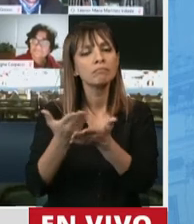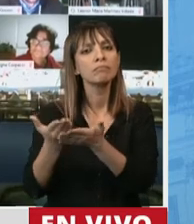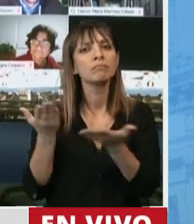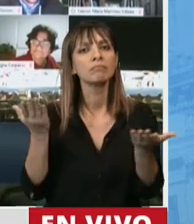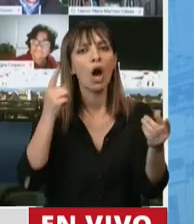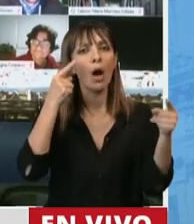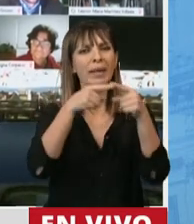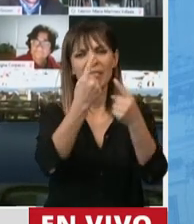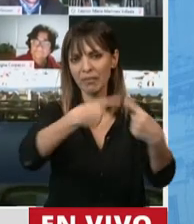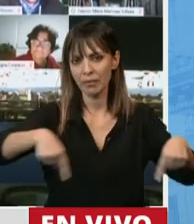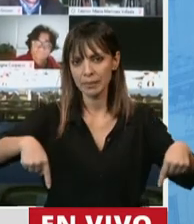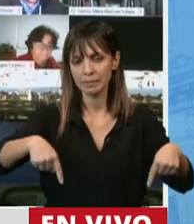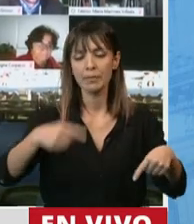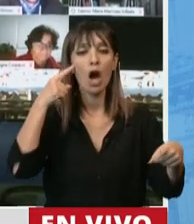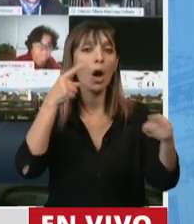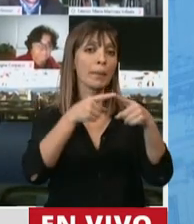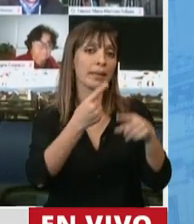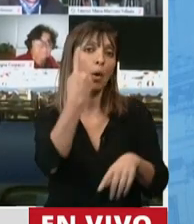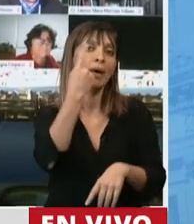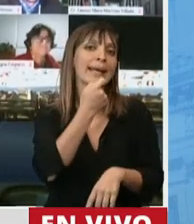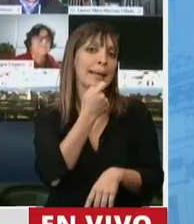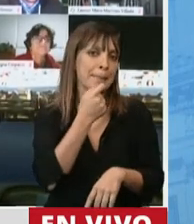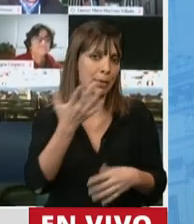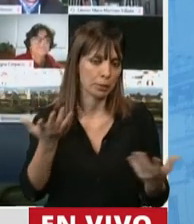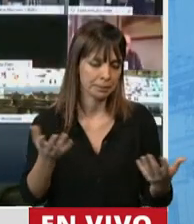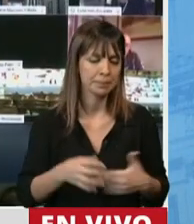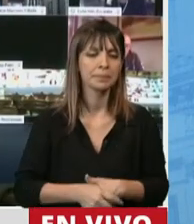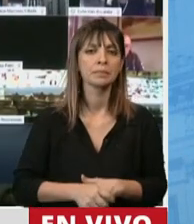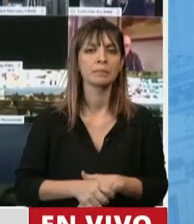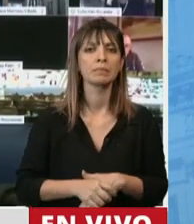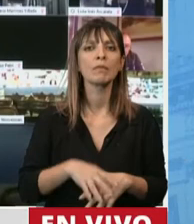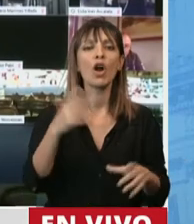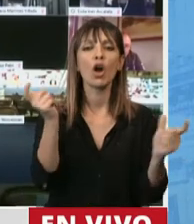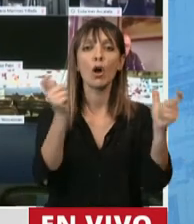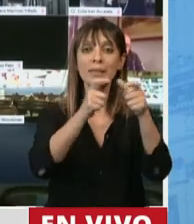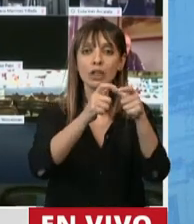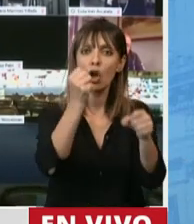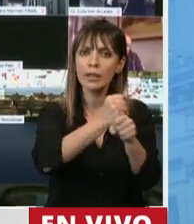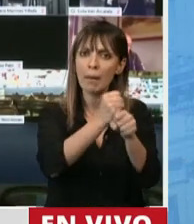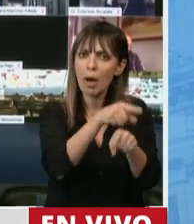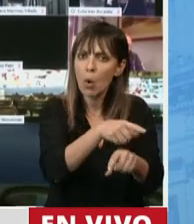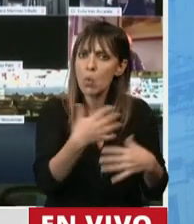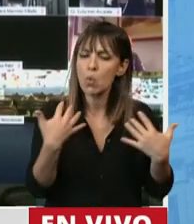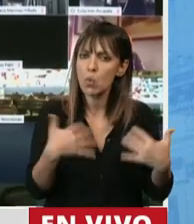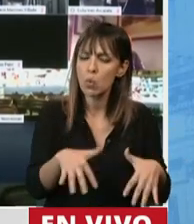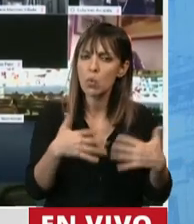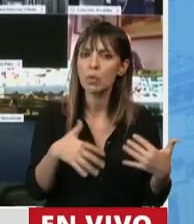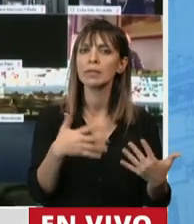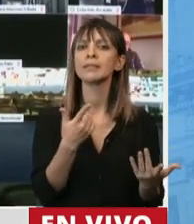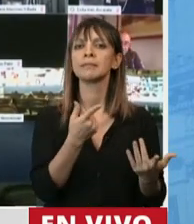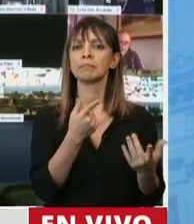con varios objetivos. Por un lado, quiero destacar el trabajo de la Comisión, que hemos podido llegar a un